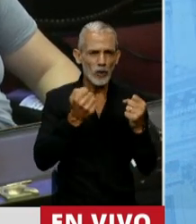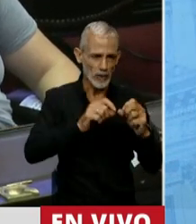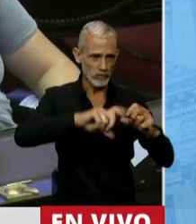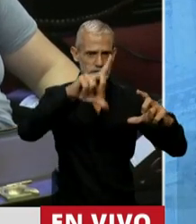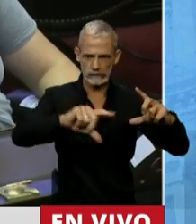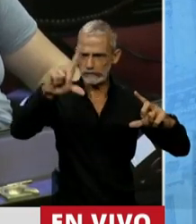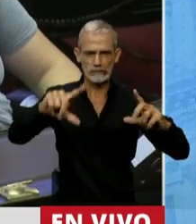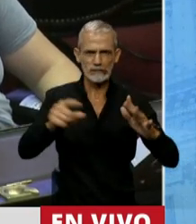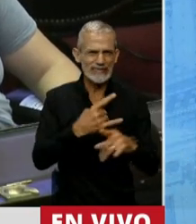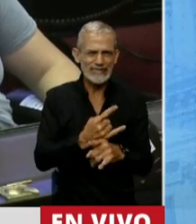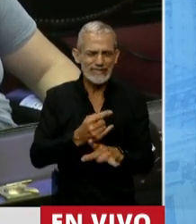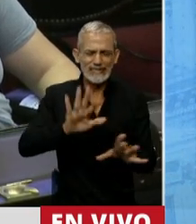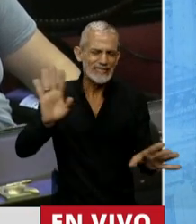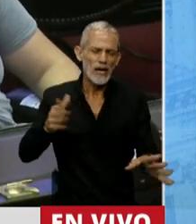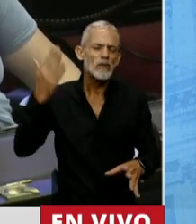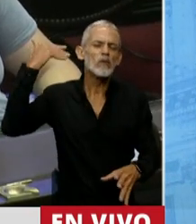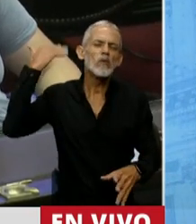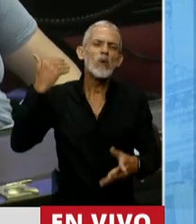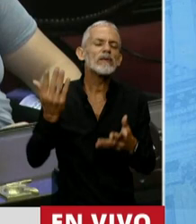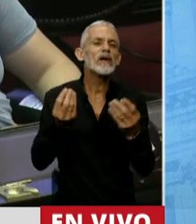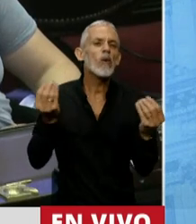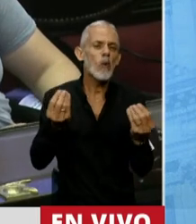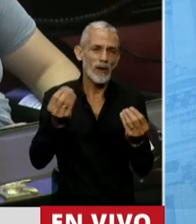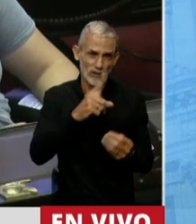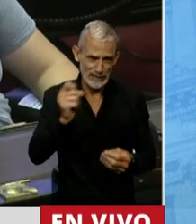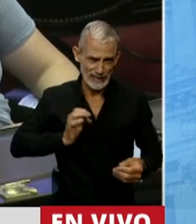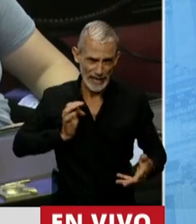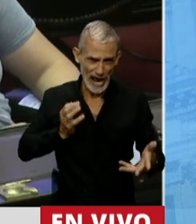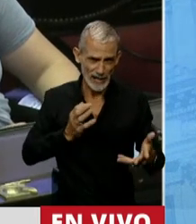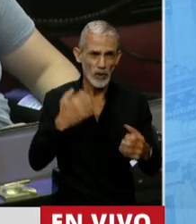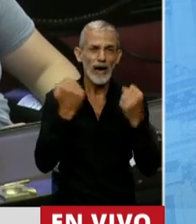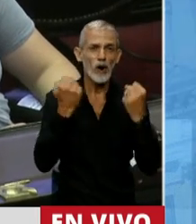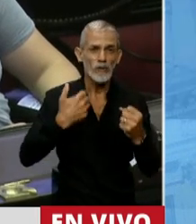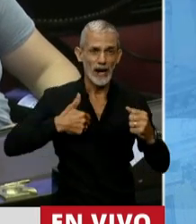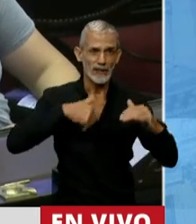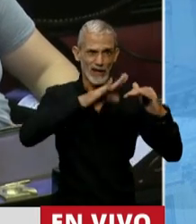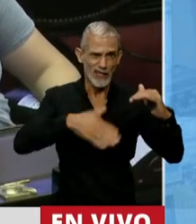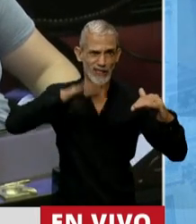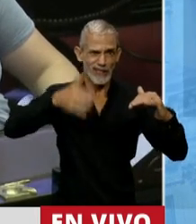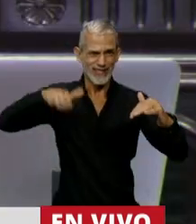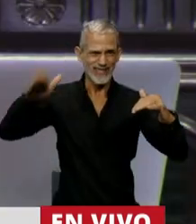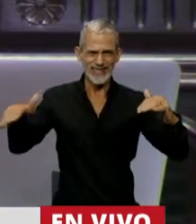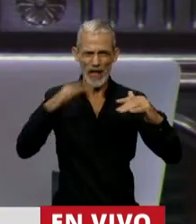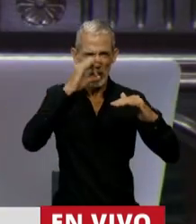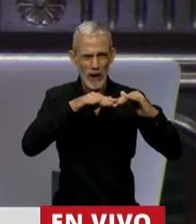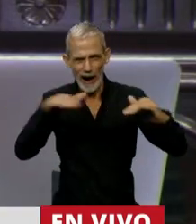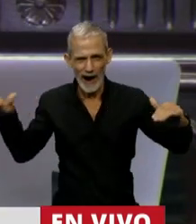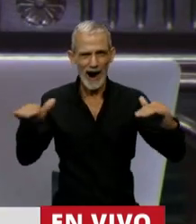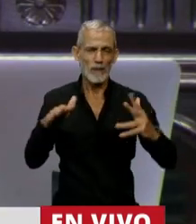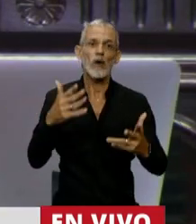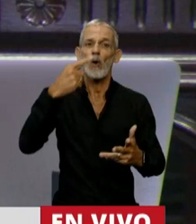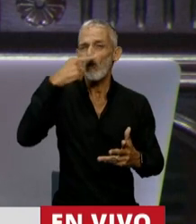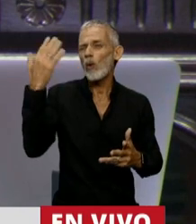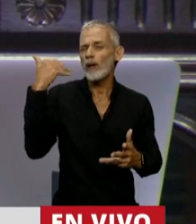que tiene Argentina desde hace casi 100 años, yo diría, un poco menos, pero fundamentalmente en los